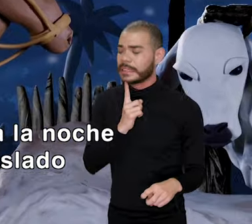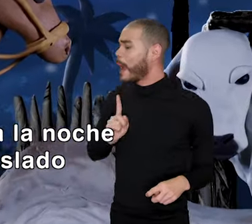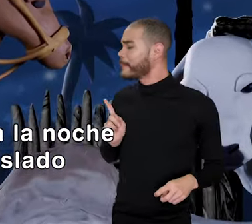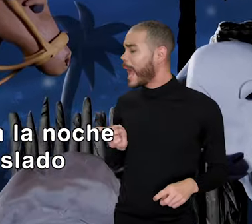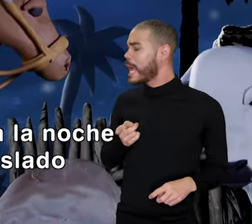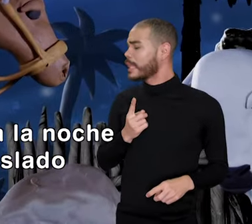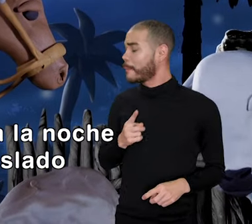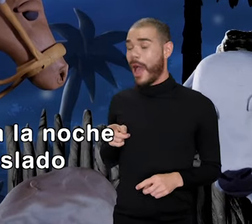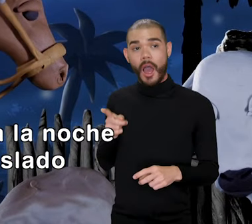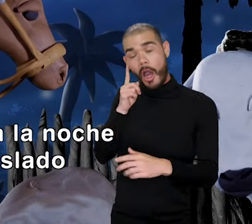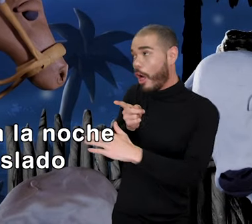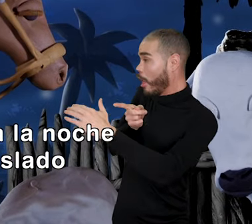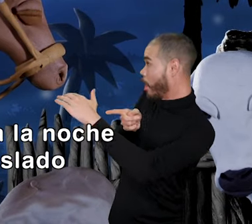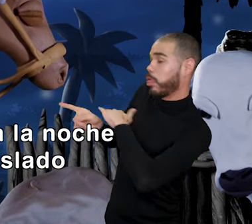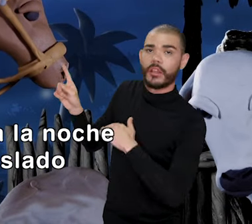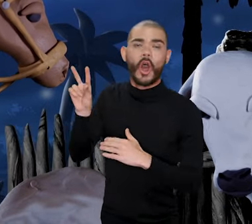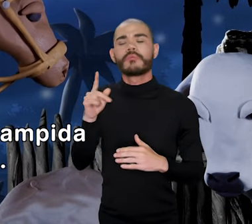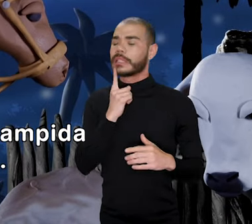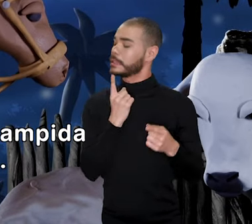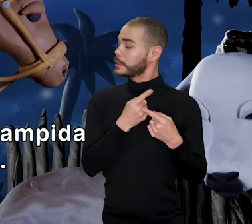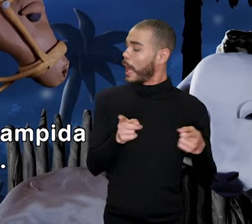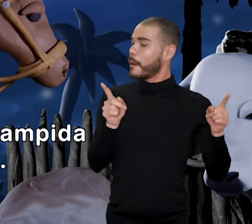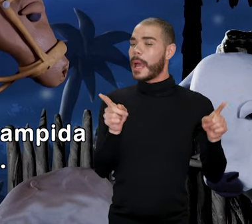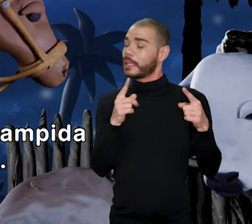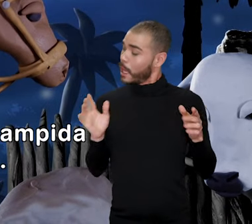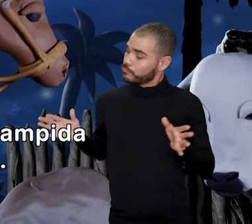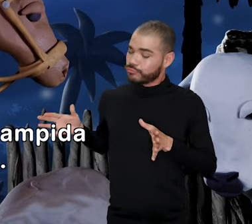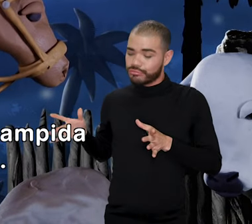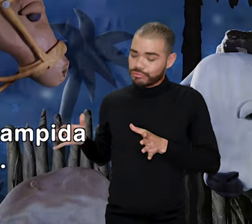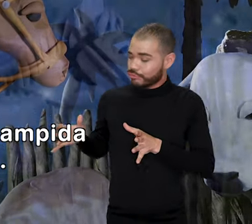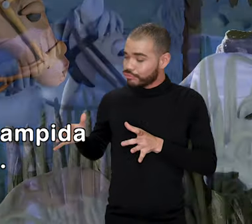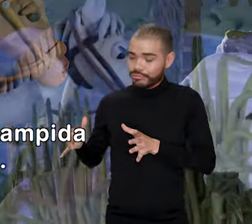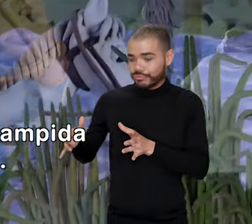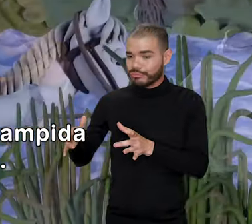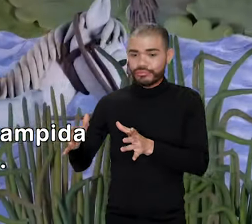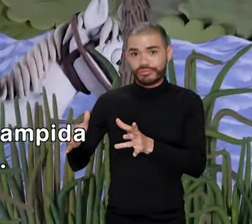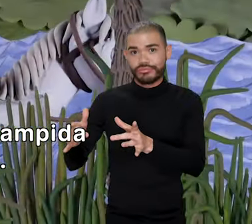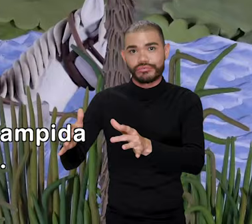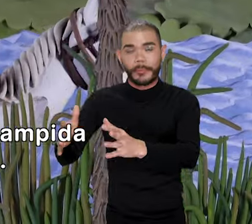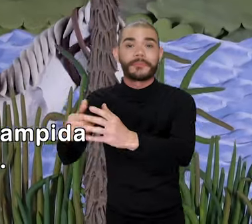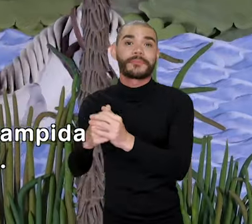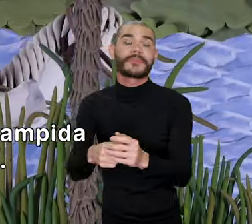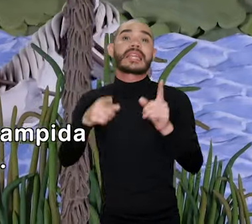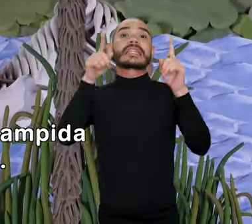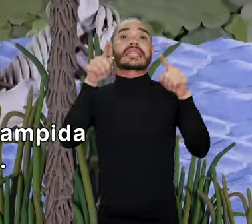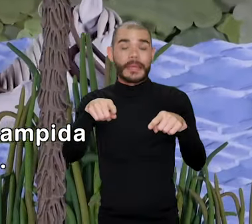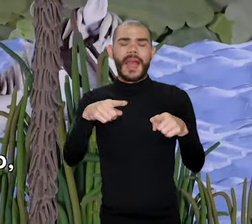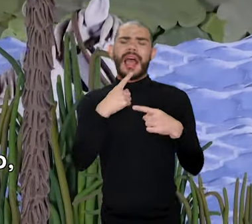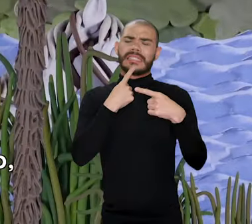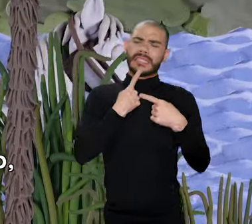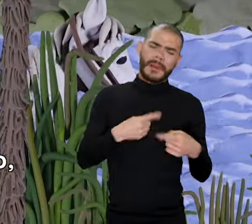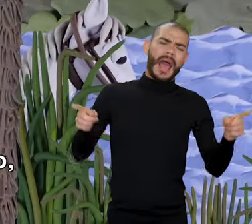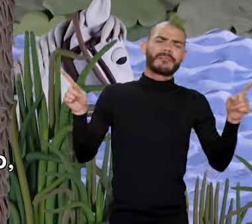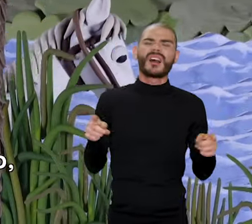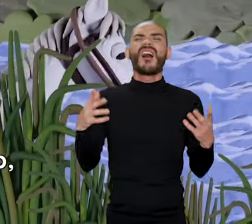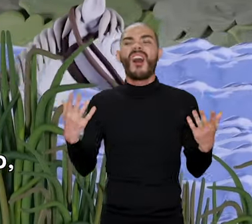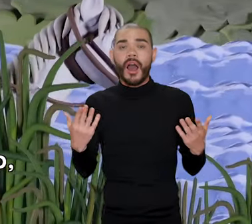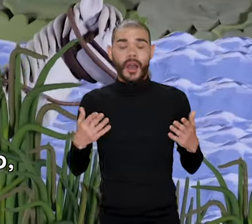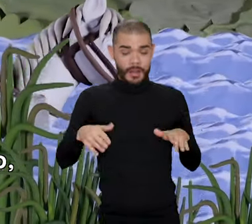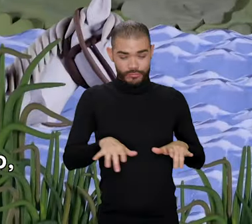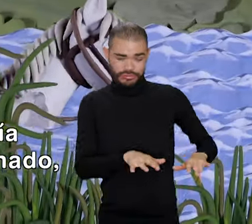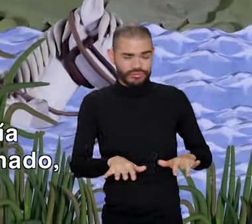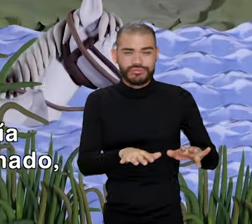la noche a los animales durante el traslado para evitar que salieran en estampida al escuchar algún ruido. Y el canto